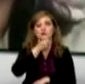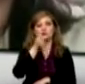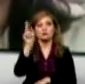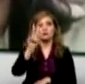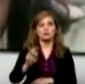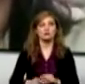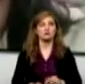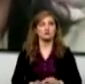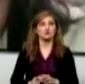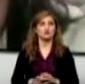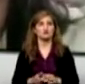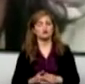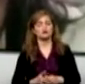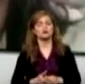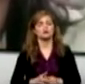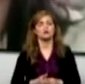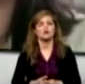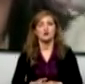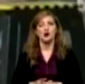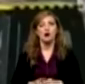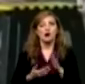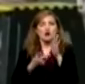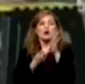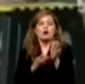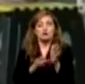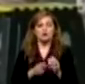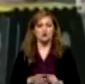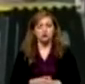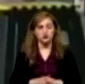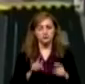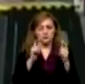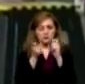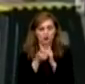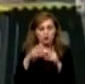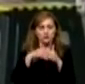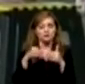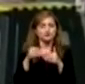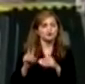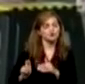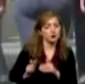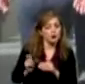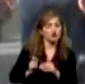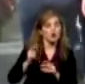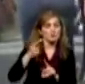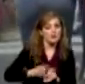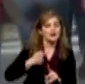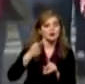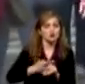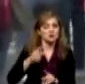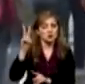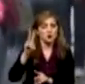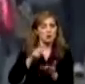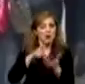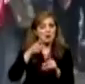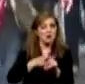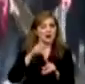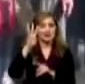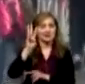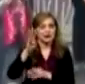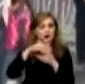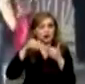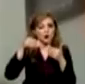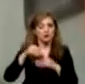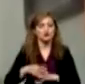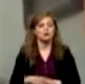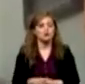ese país para hacer un breve ejercicio. Transformado a dólares, el salario mensual de un venezolano supera apenas los